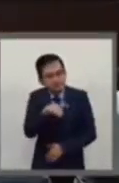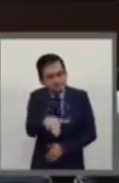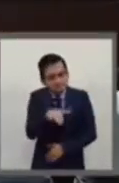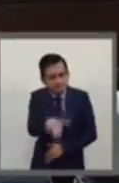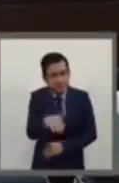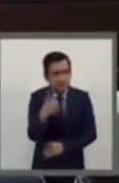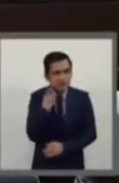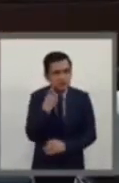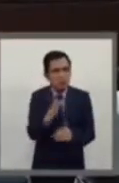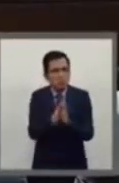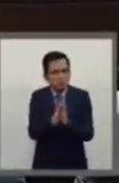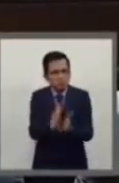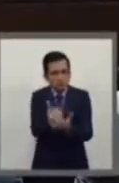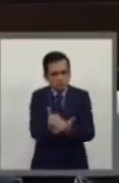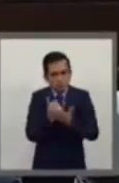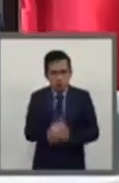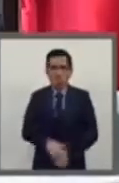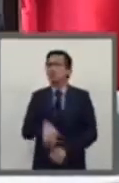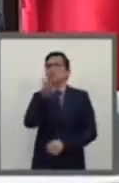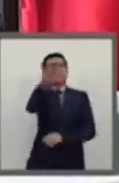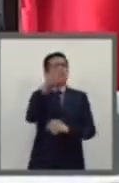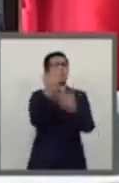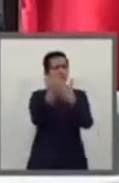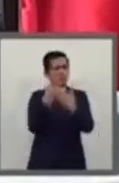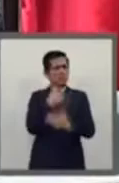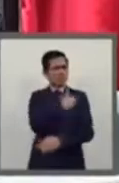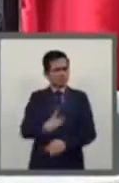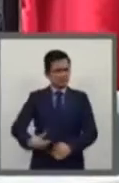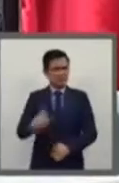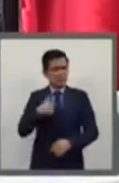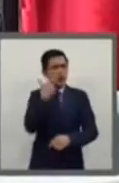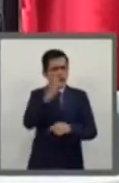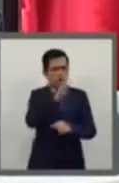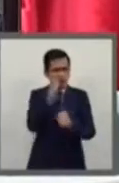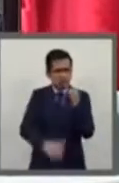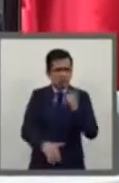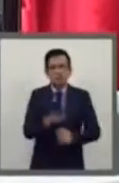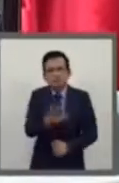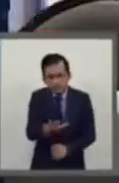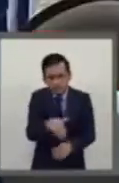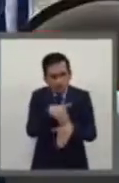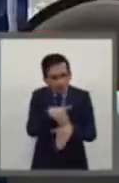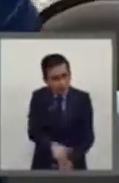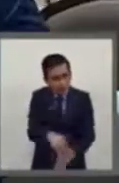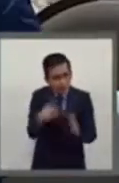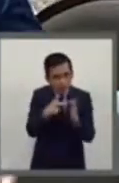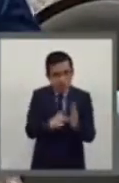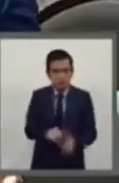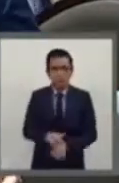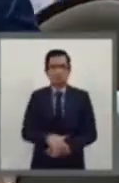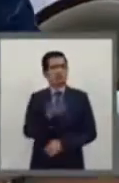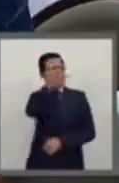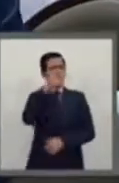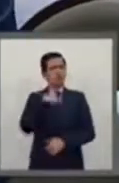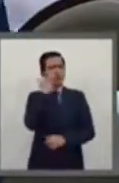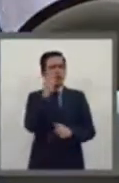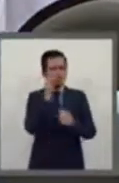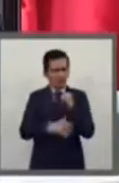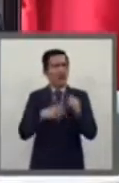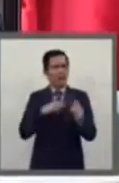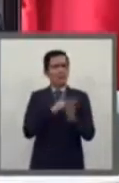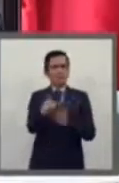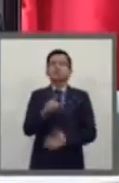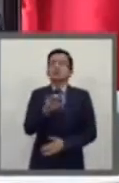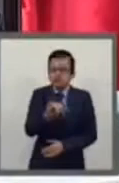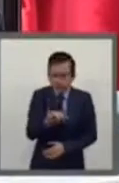diputado, ayúdeme. Permítame, presidente. Ayúdeme a respetar nuestro reglamento. Permítame terminar. Tengo el derecho, presidente. Tiene usted el